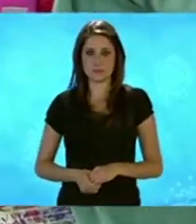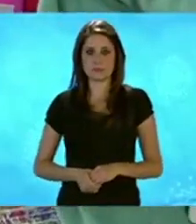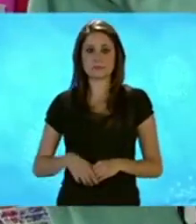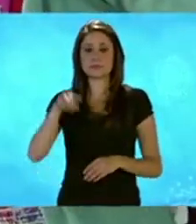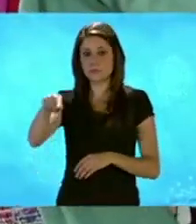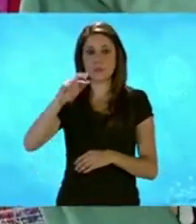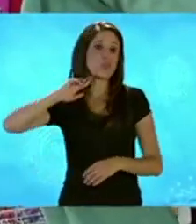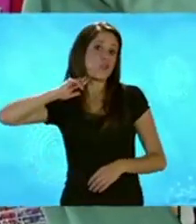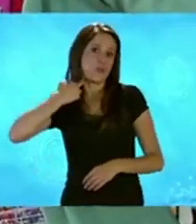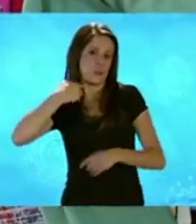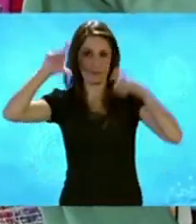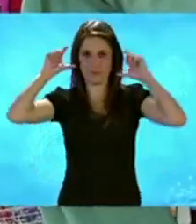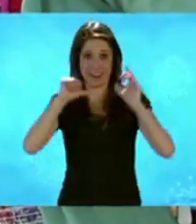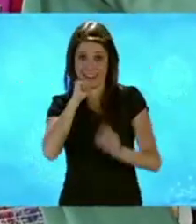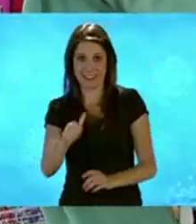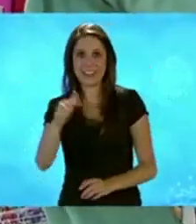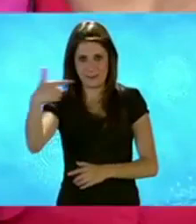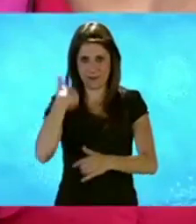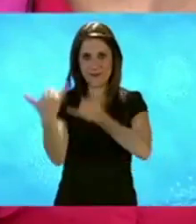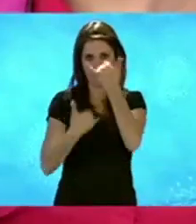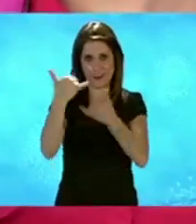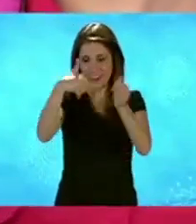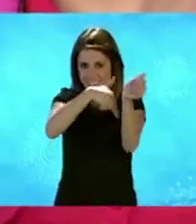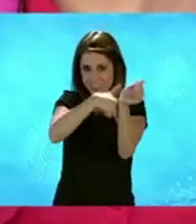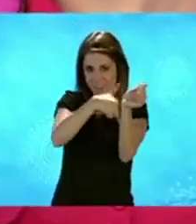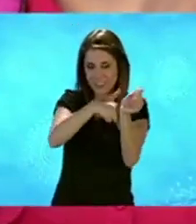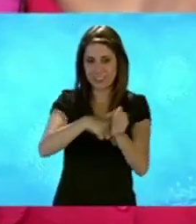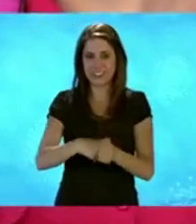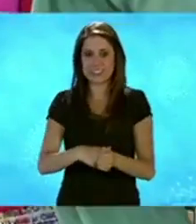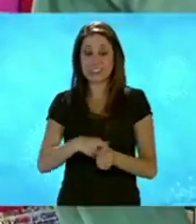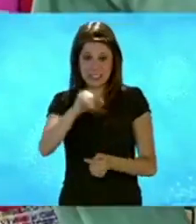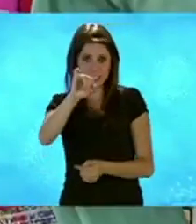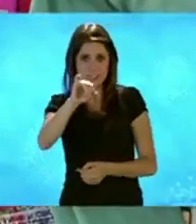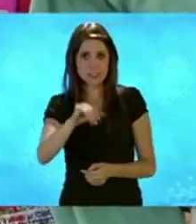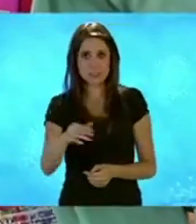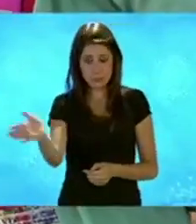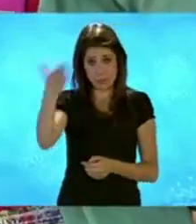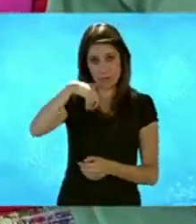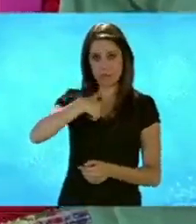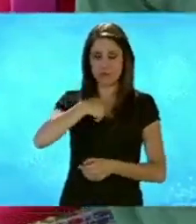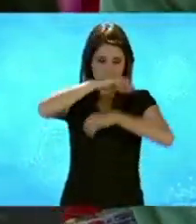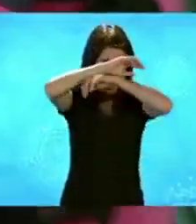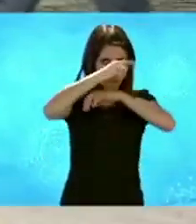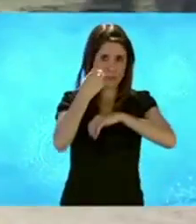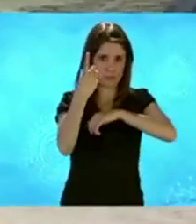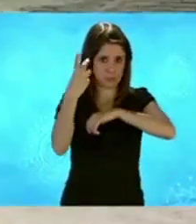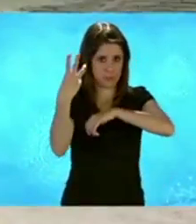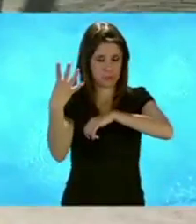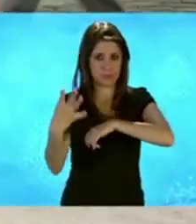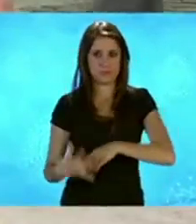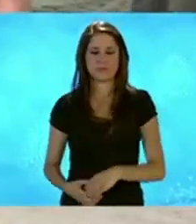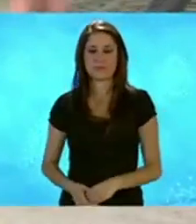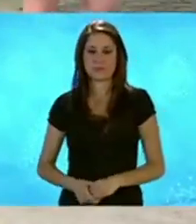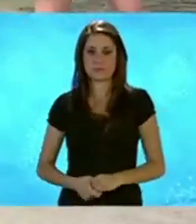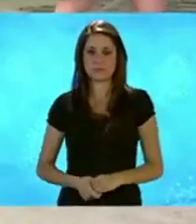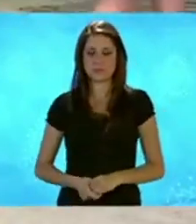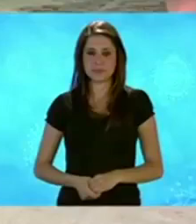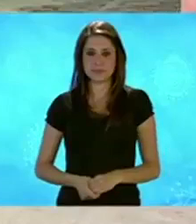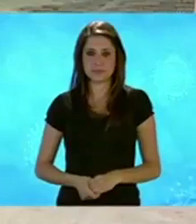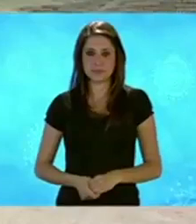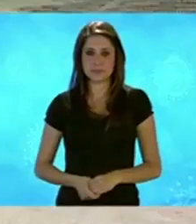Ahora que ya no eres robot, ¿quieres jugar a escondidillas? Sí. Pues vamos, yo cuento. Bueno, vamos.